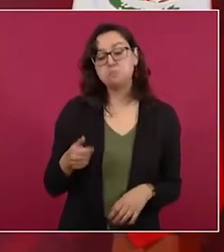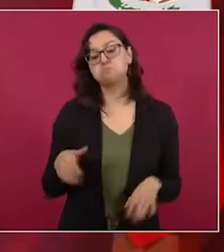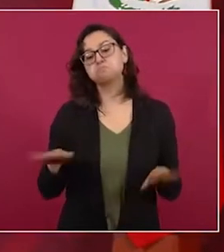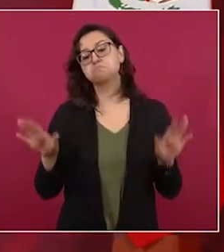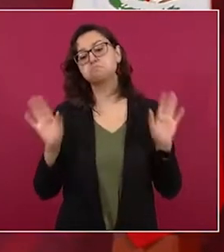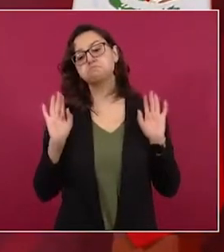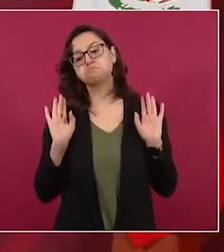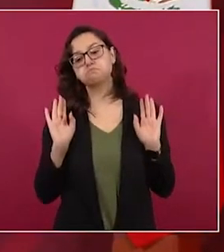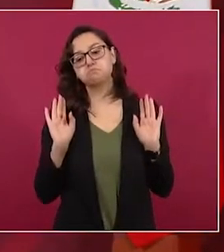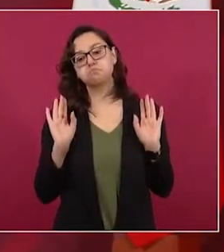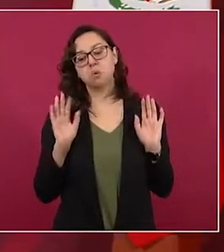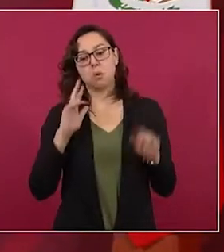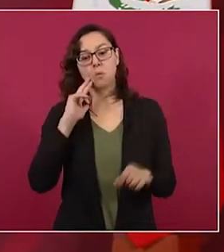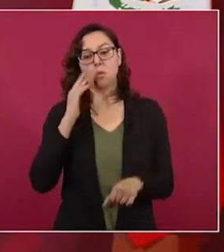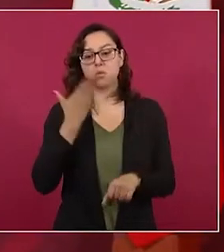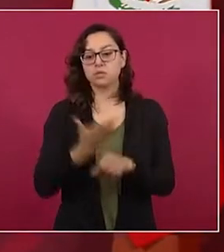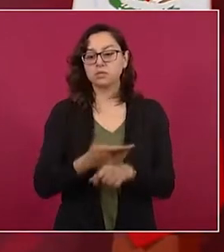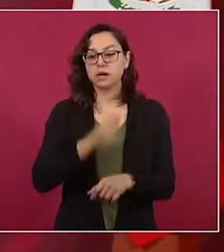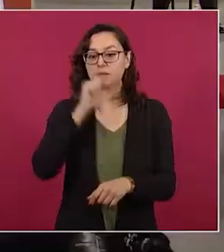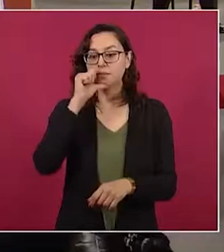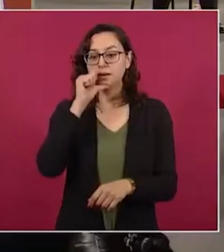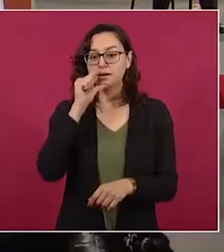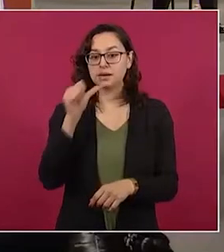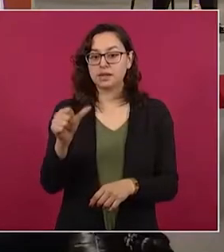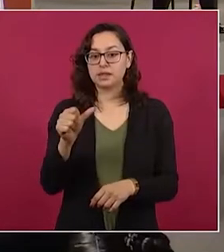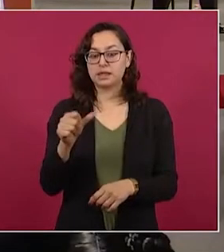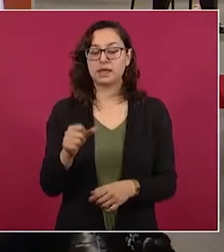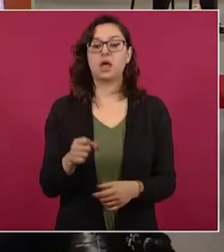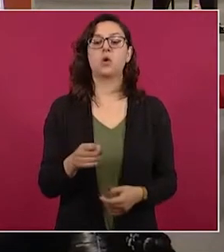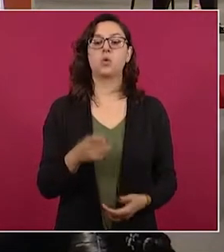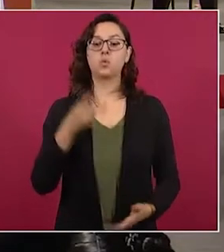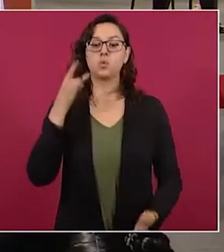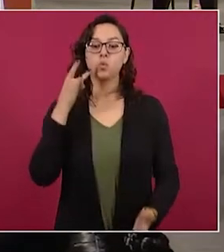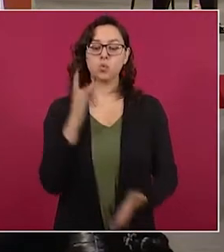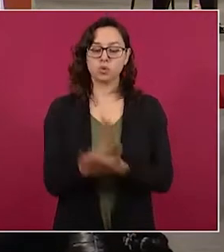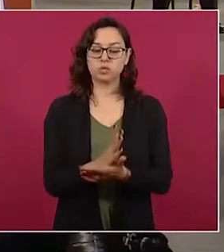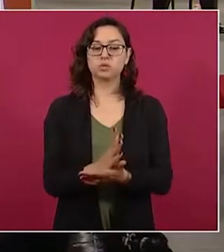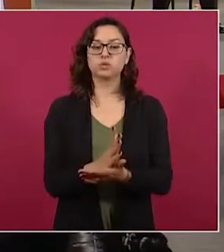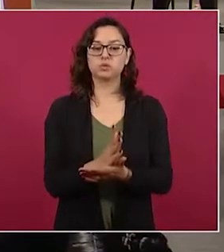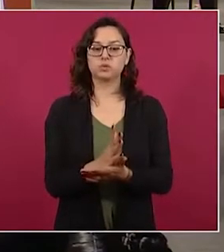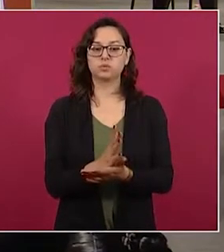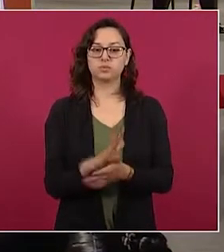obligación, porque él ve solo.